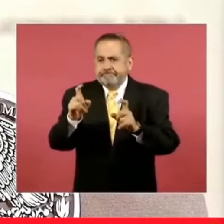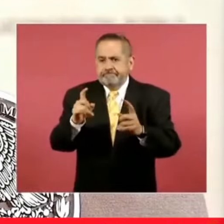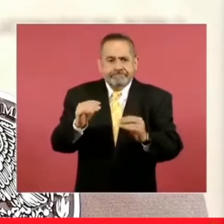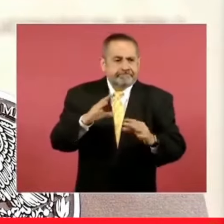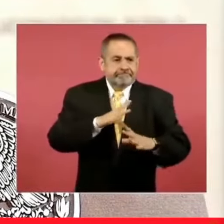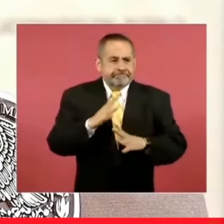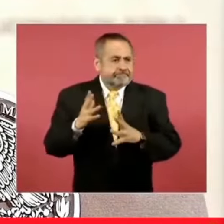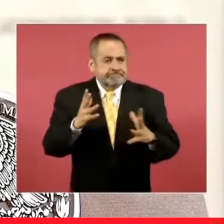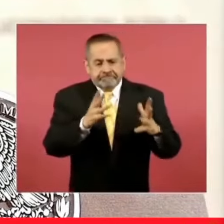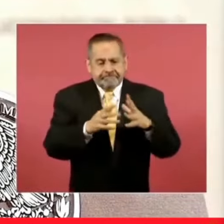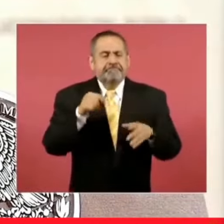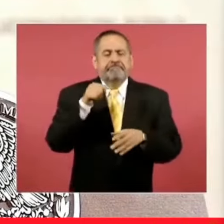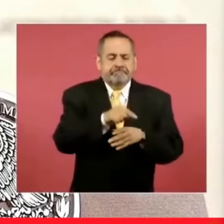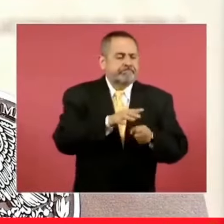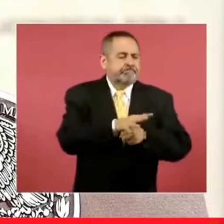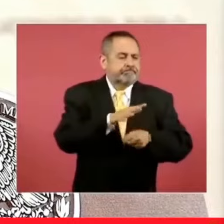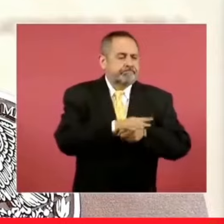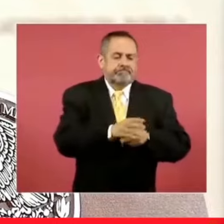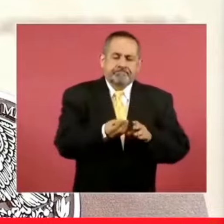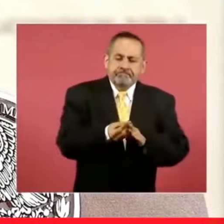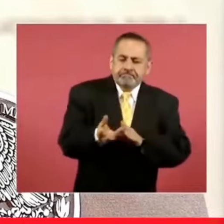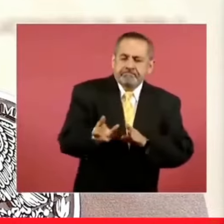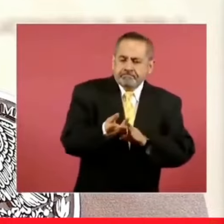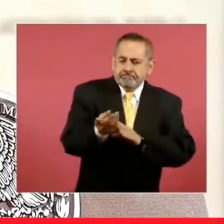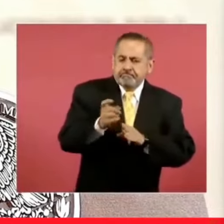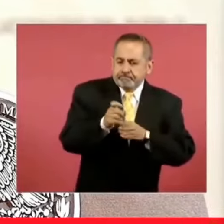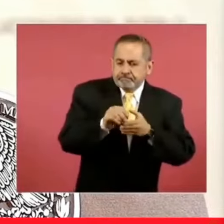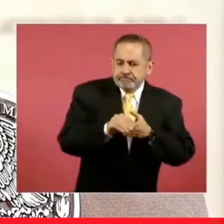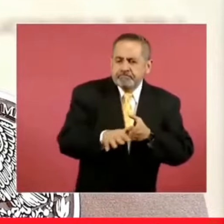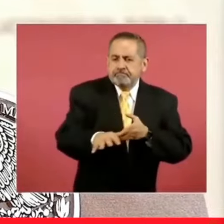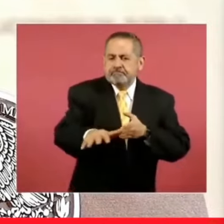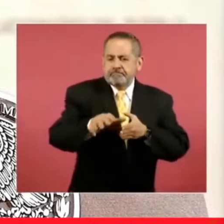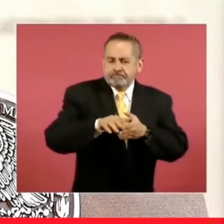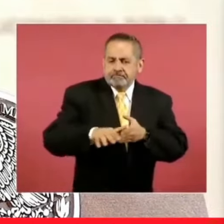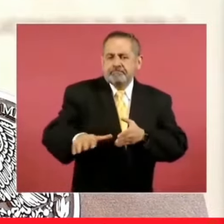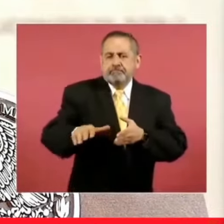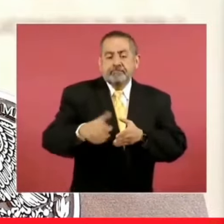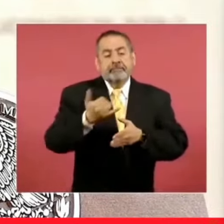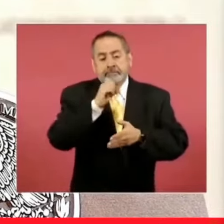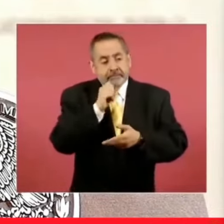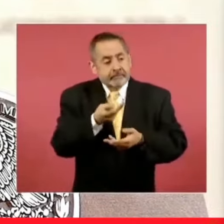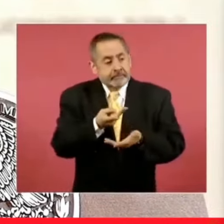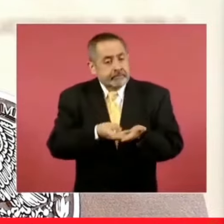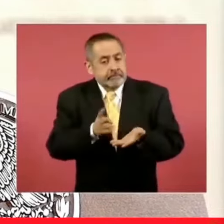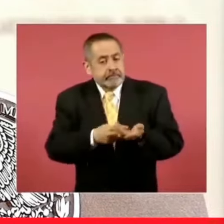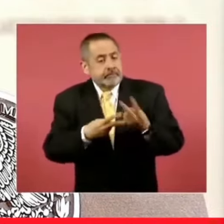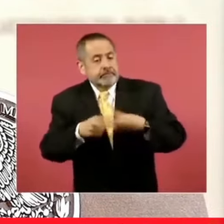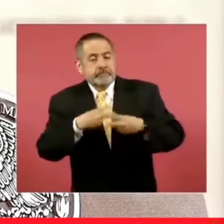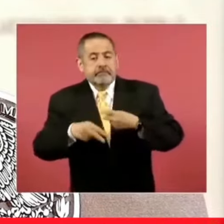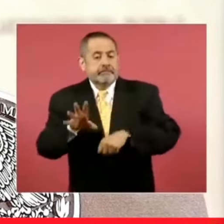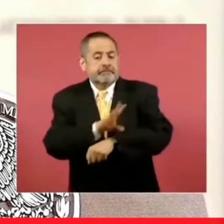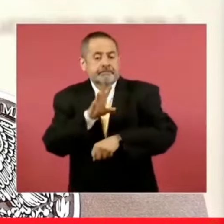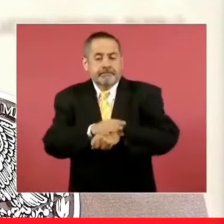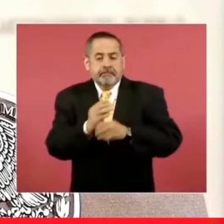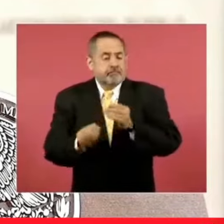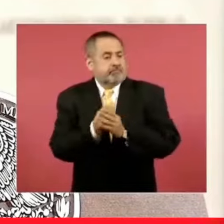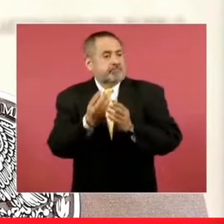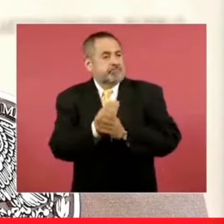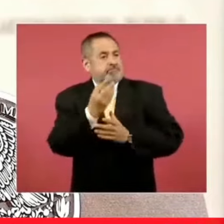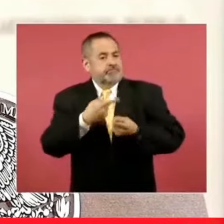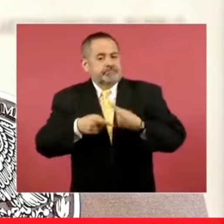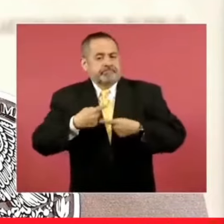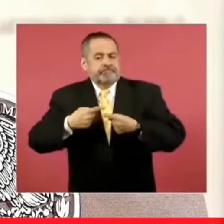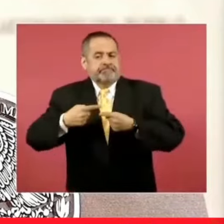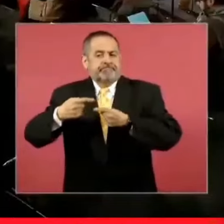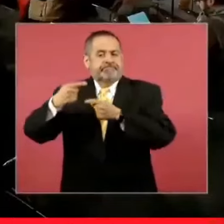permanente de agua, y aprovechamos para la generación de energía limpia. La siguiente. Tenemos